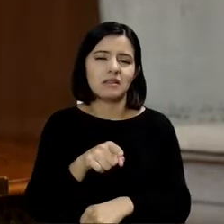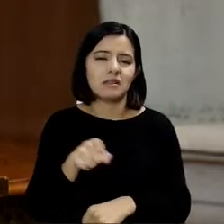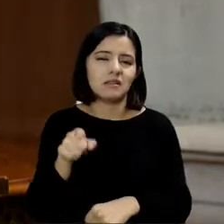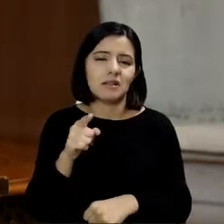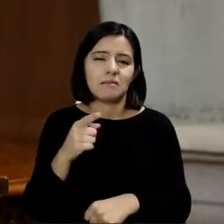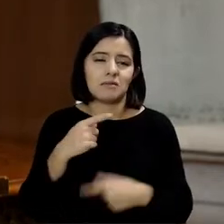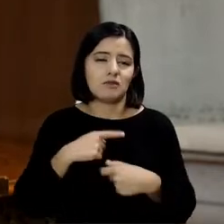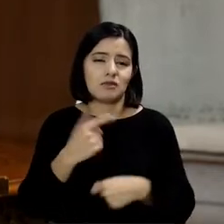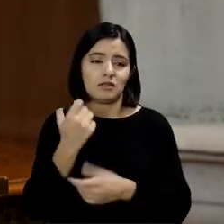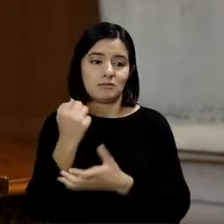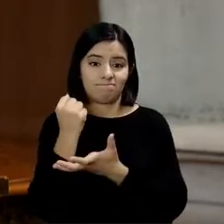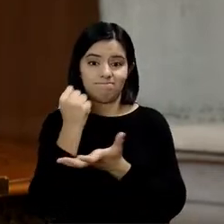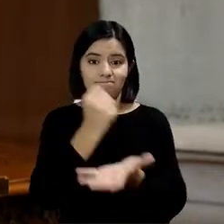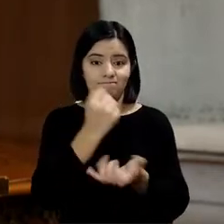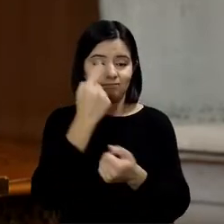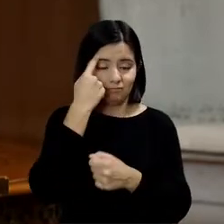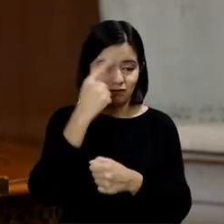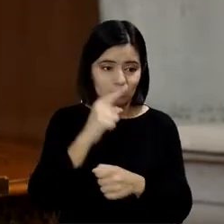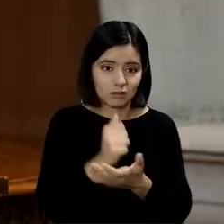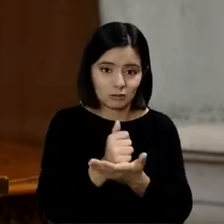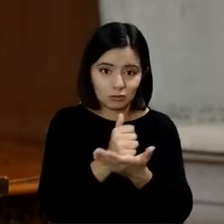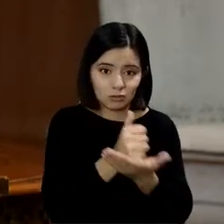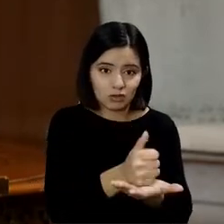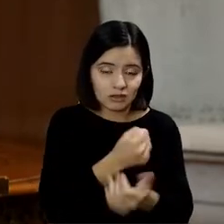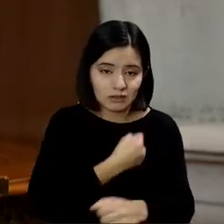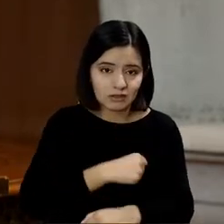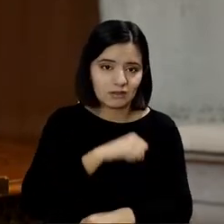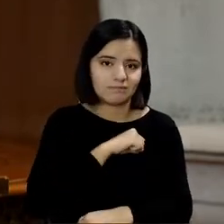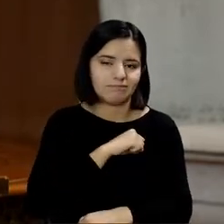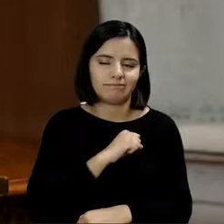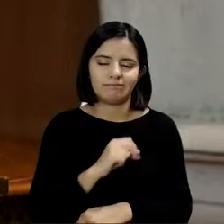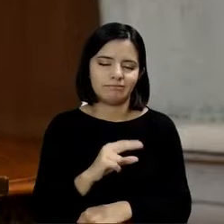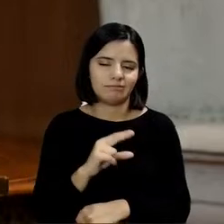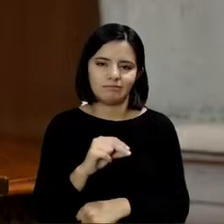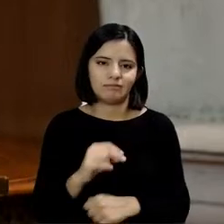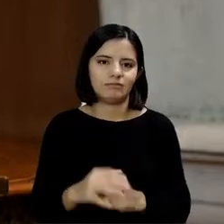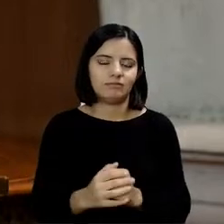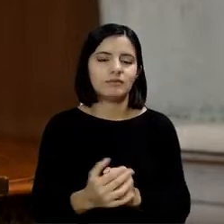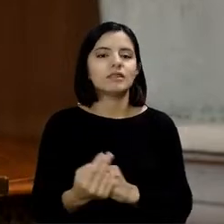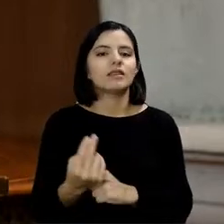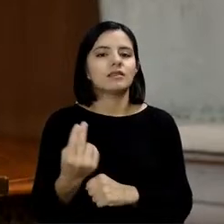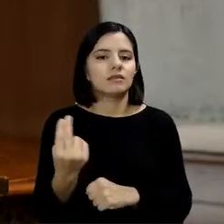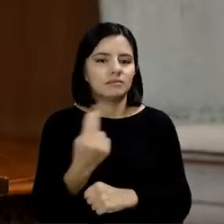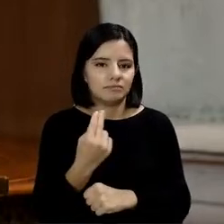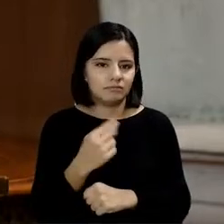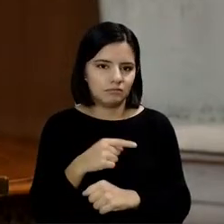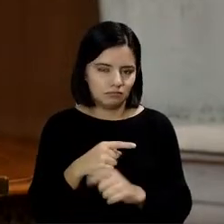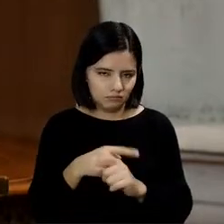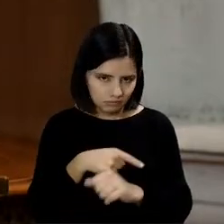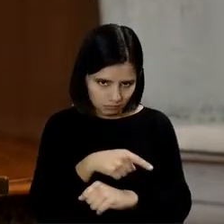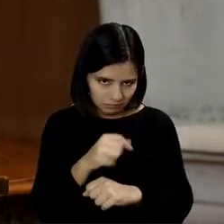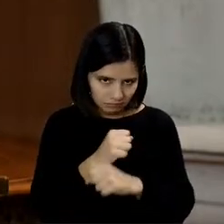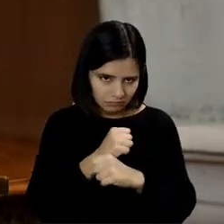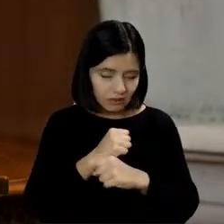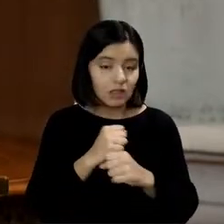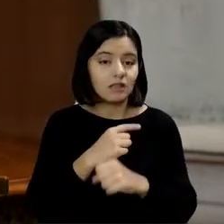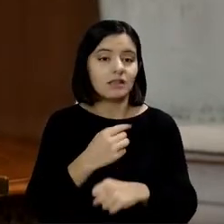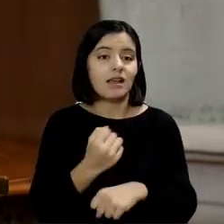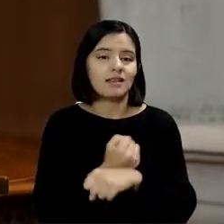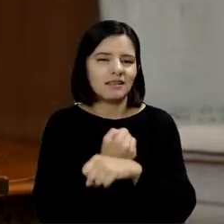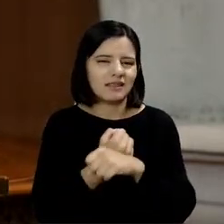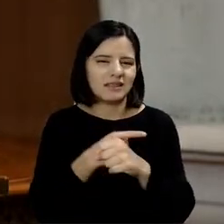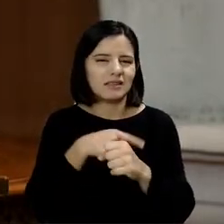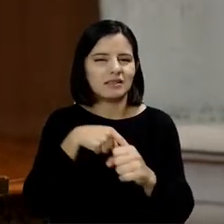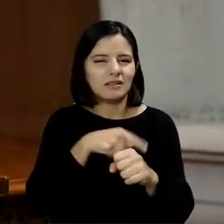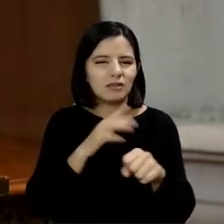muy por debajo de lo necesario. Fortalecer el control de la hipertensión arterial debe formar parte de las actuaciones